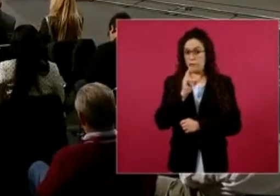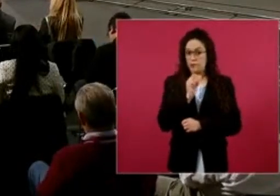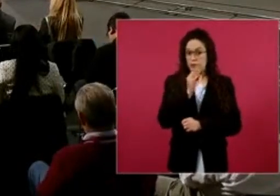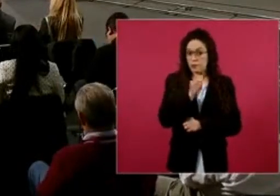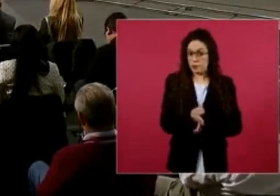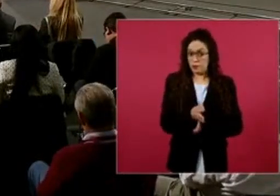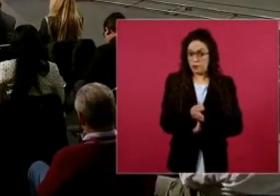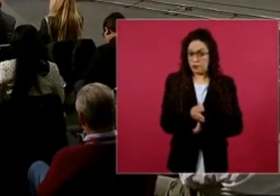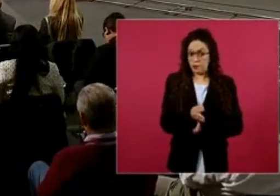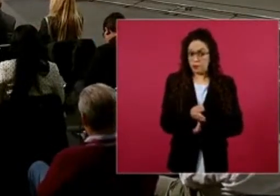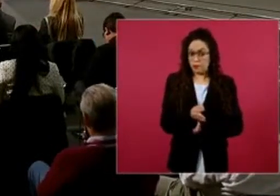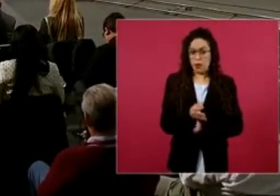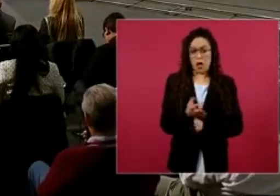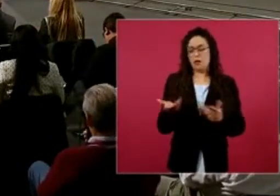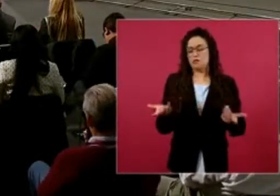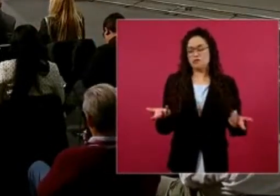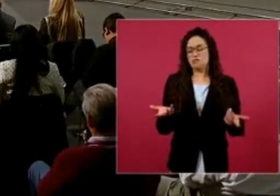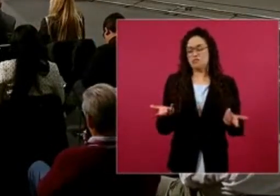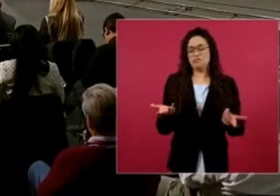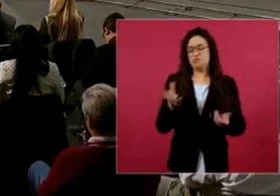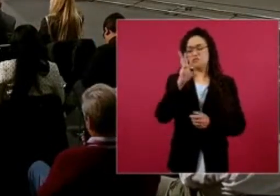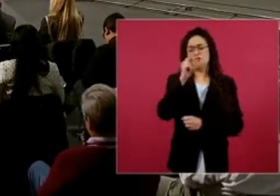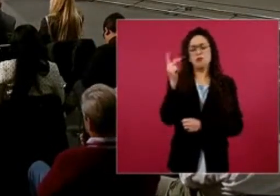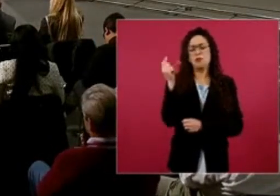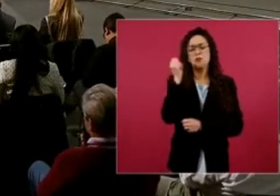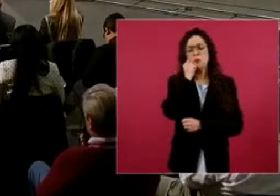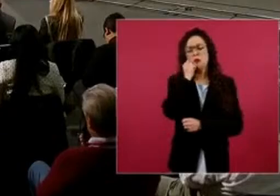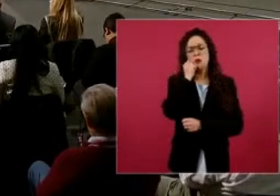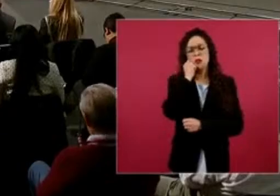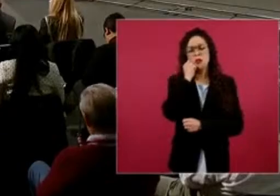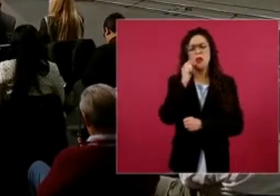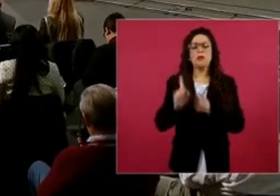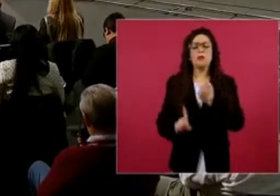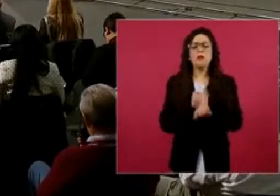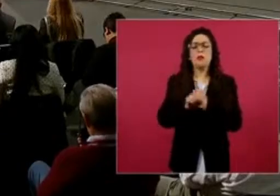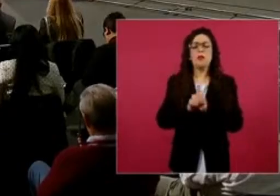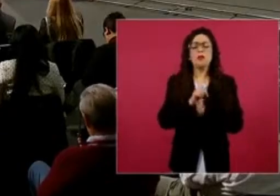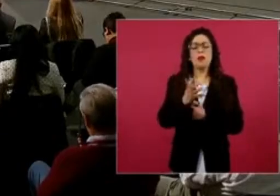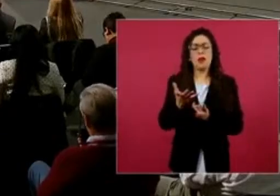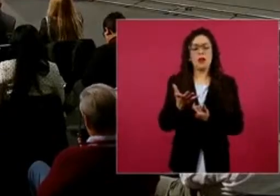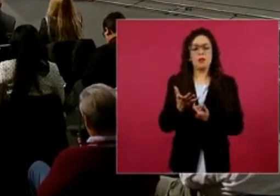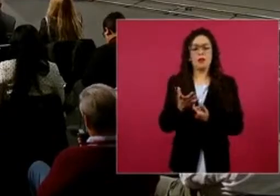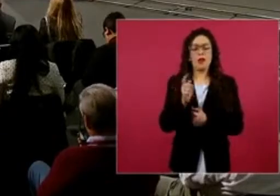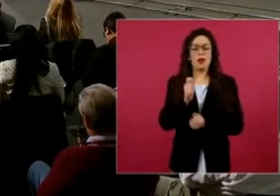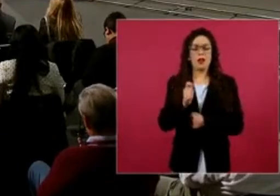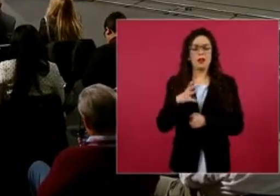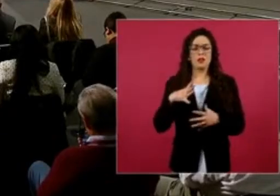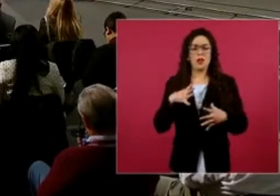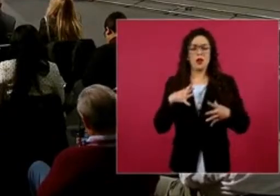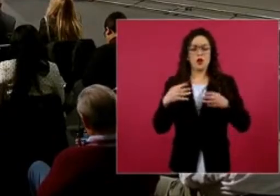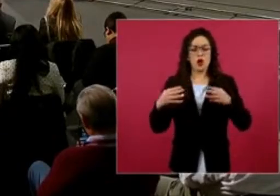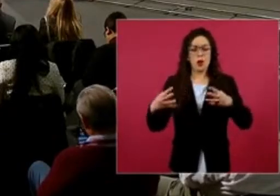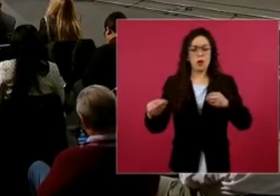íbamos a recaudar nada por la crisis. Y fíjense que sí.